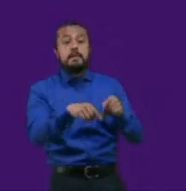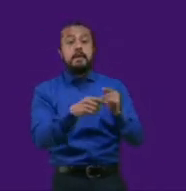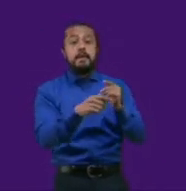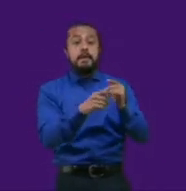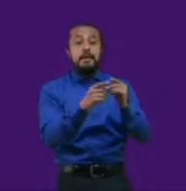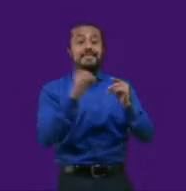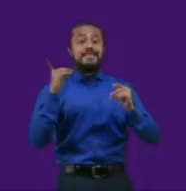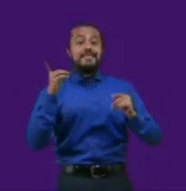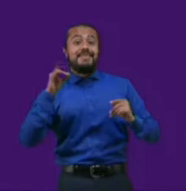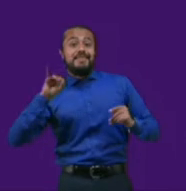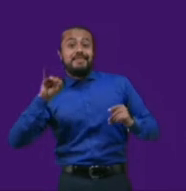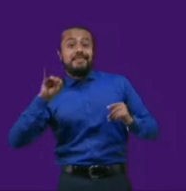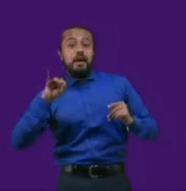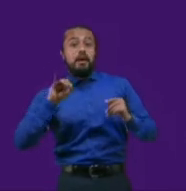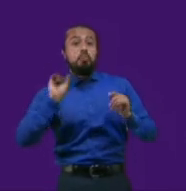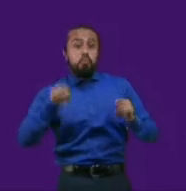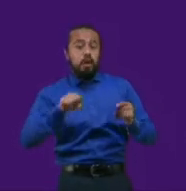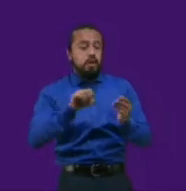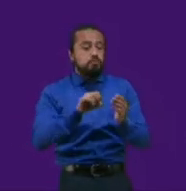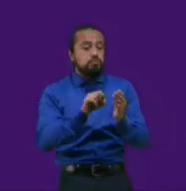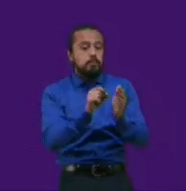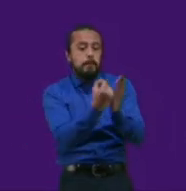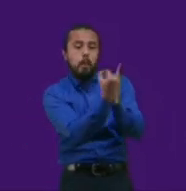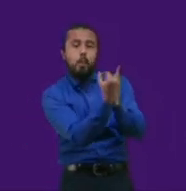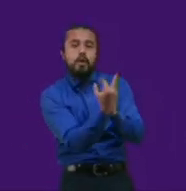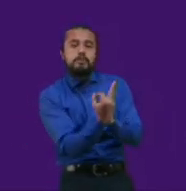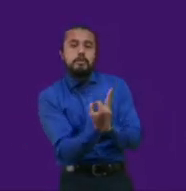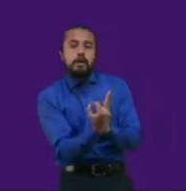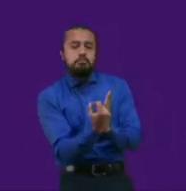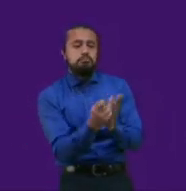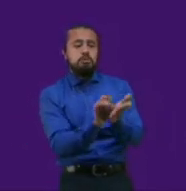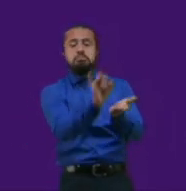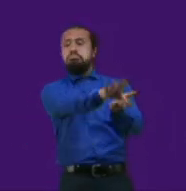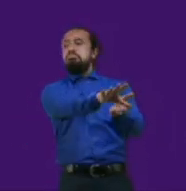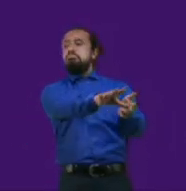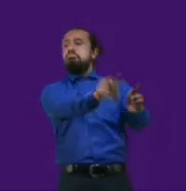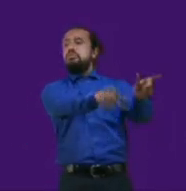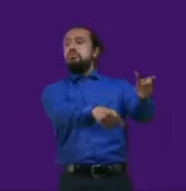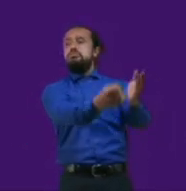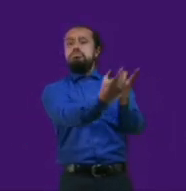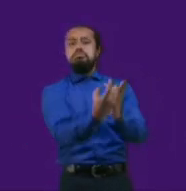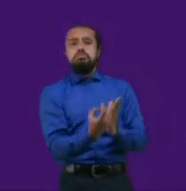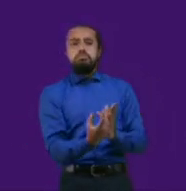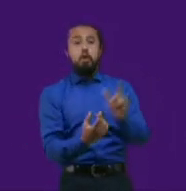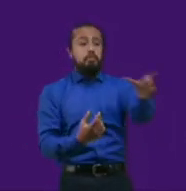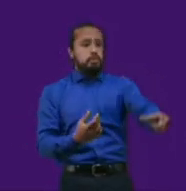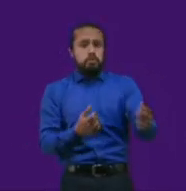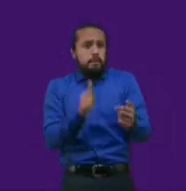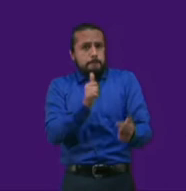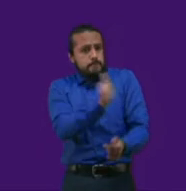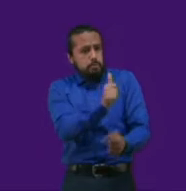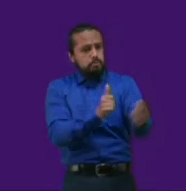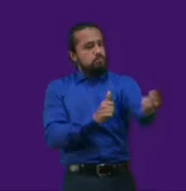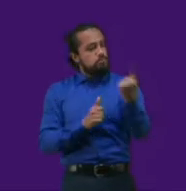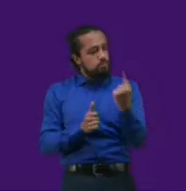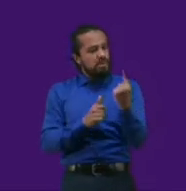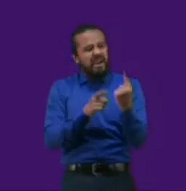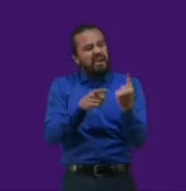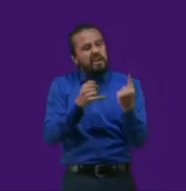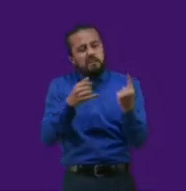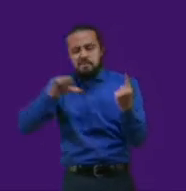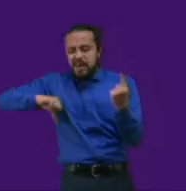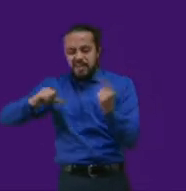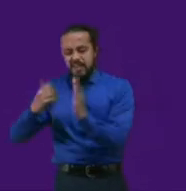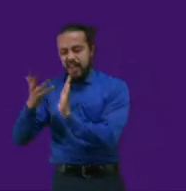es ponértele de frente y que la persona te mire y te diga, esto no me sirve para nada. Y ese